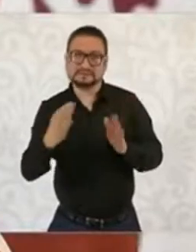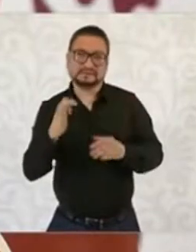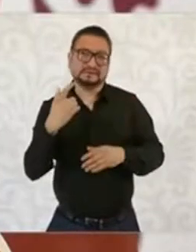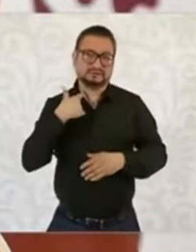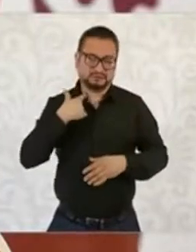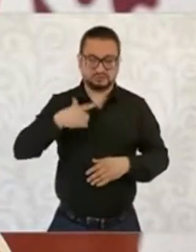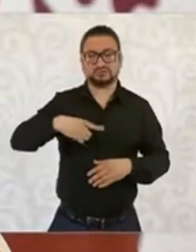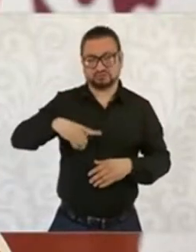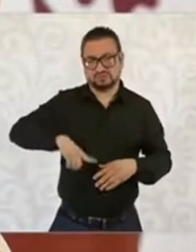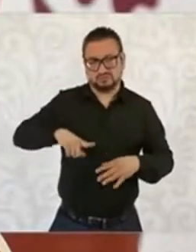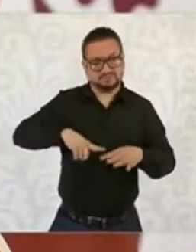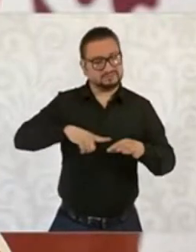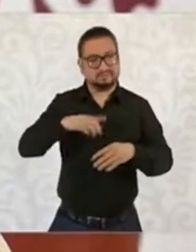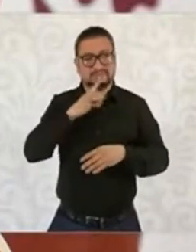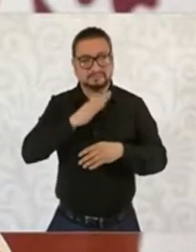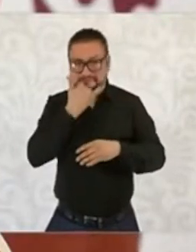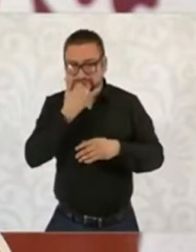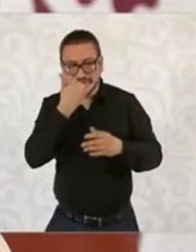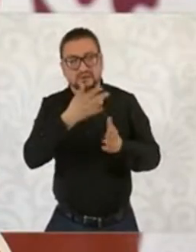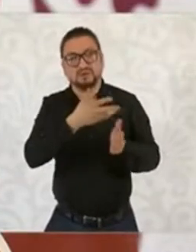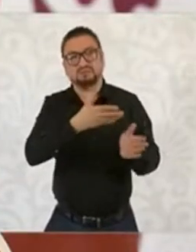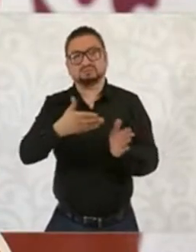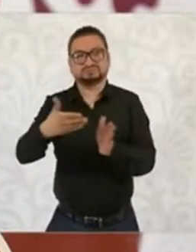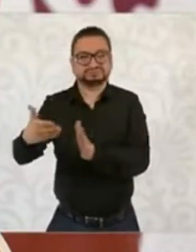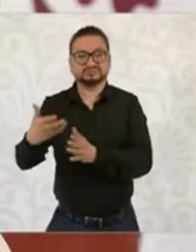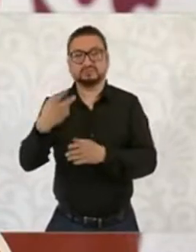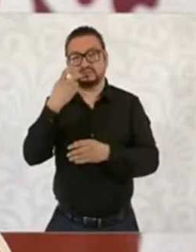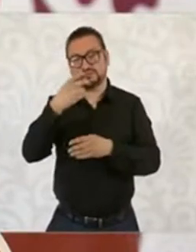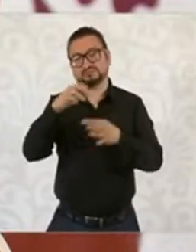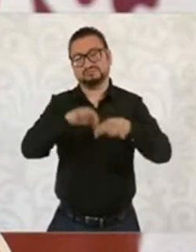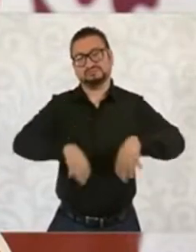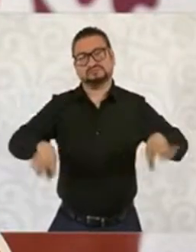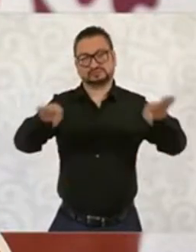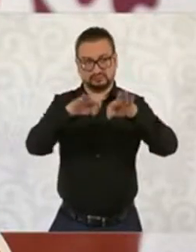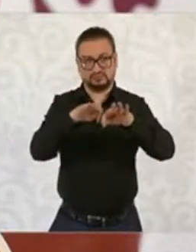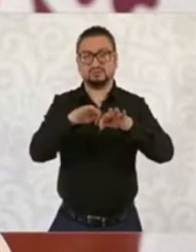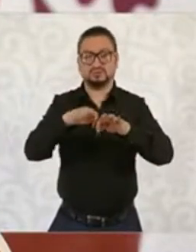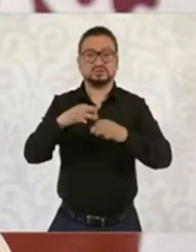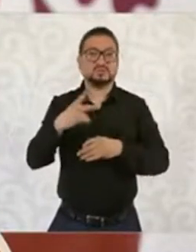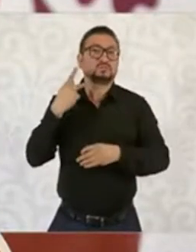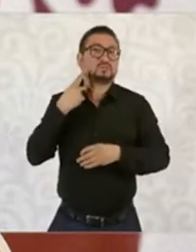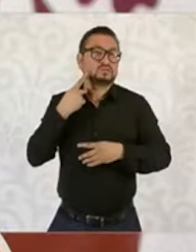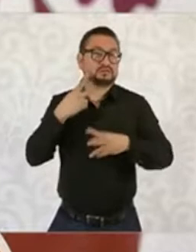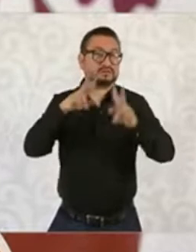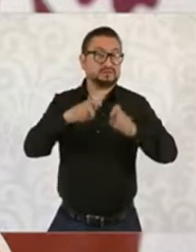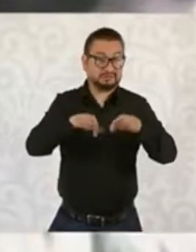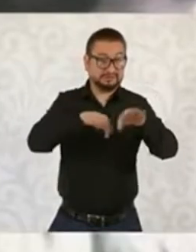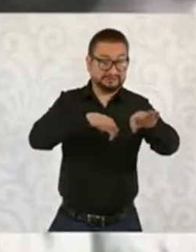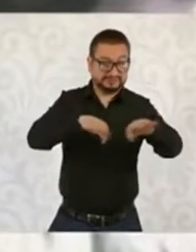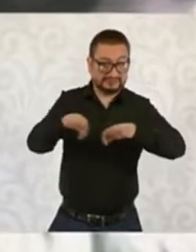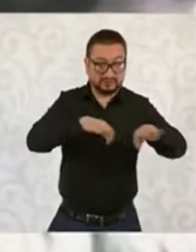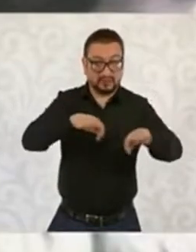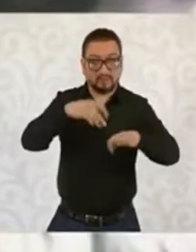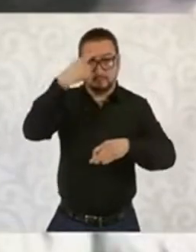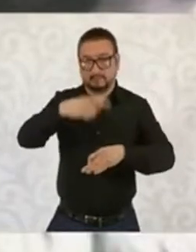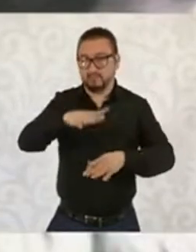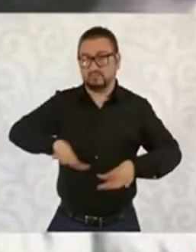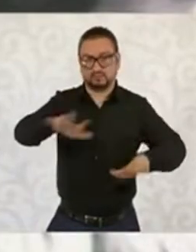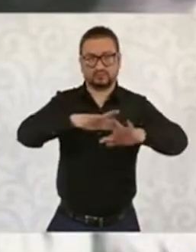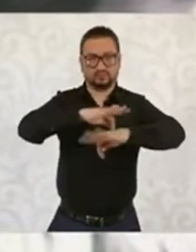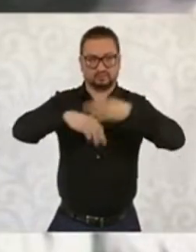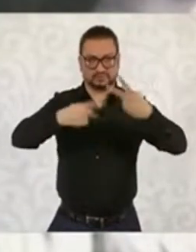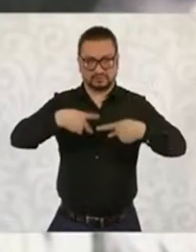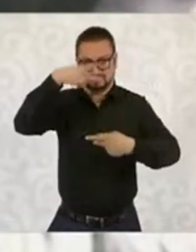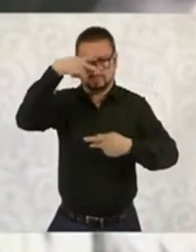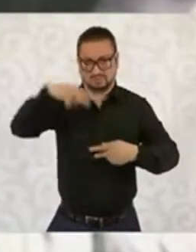sentido también destacar que ha tenido un papel muy importante la política laboral en la reducción de la pobreza, que ha sido en